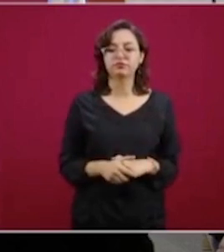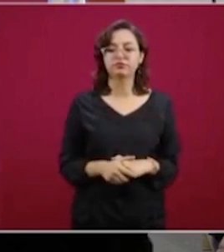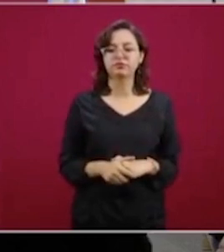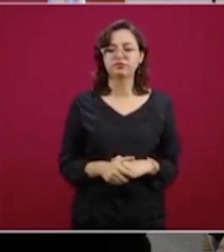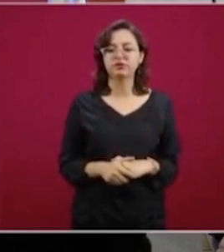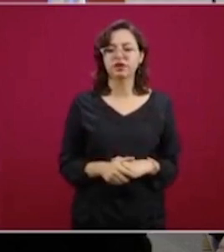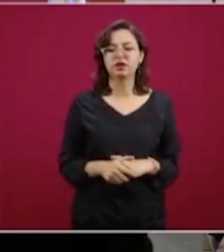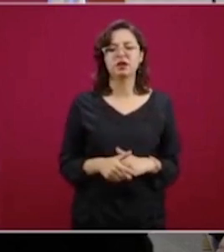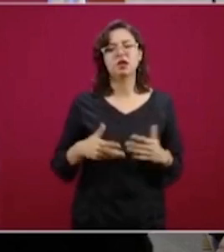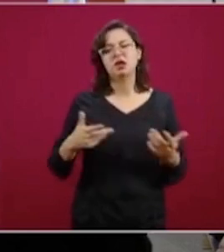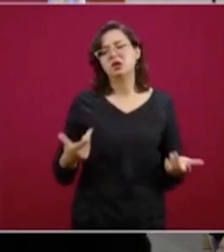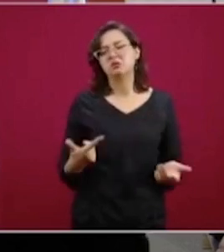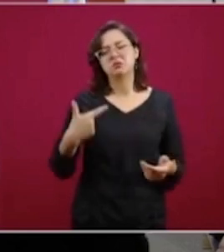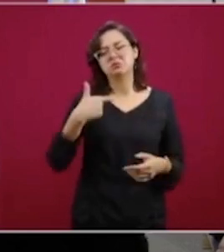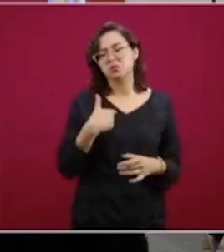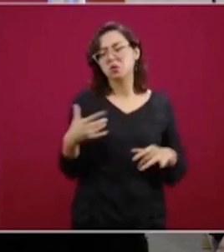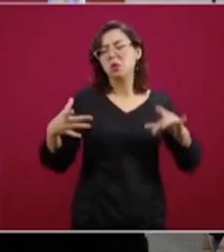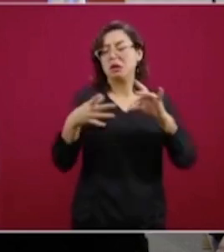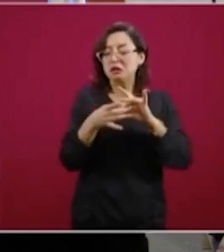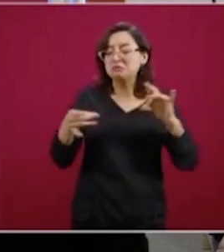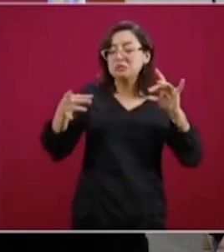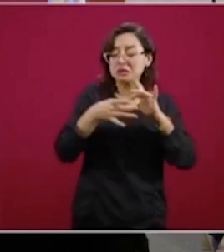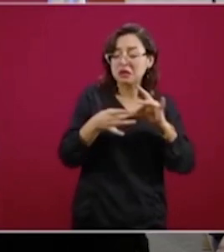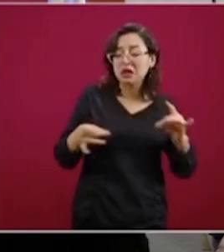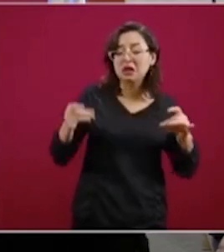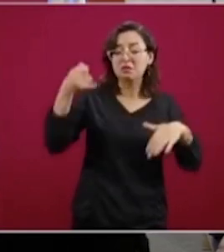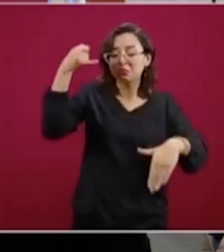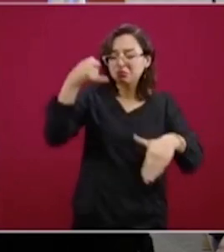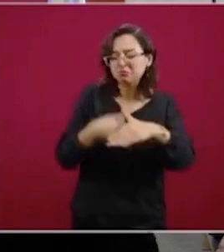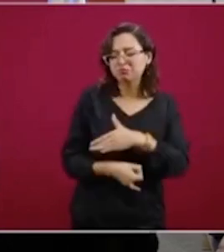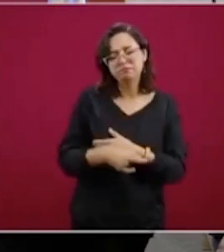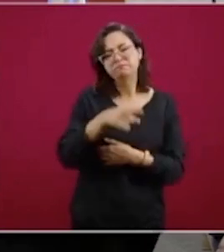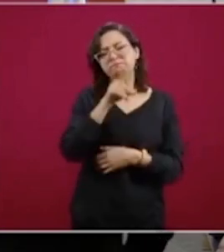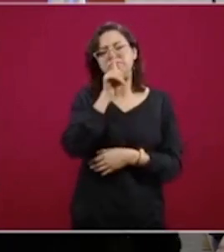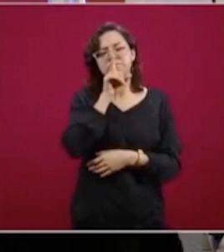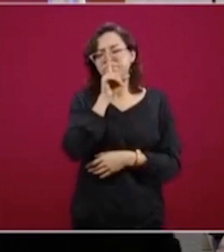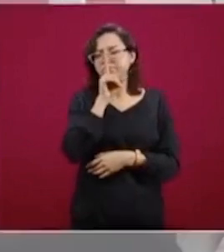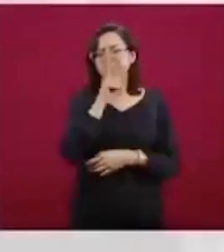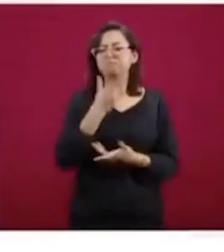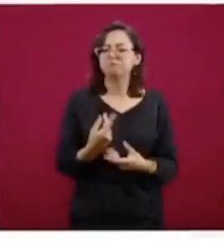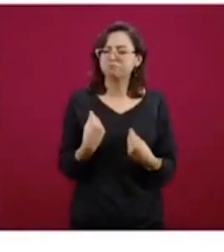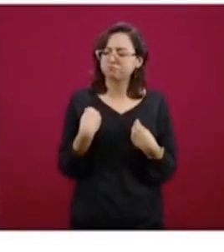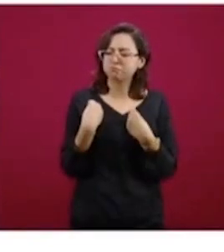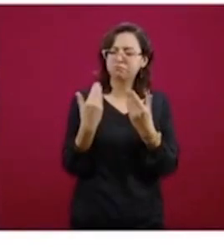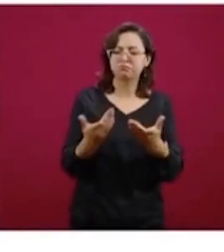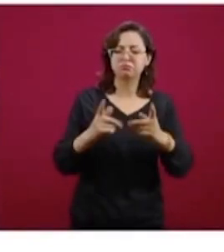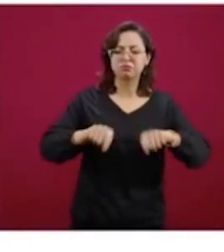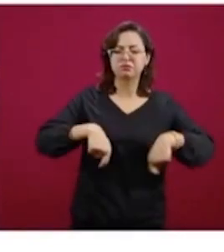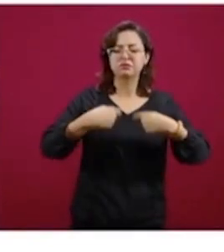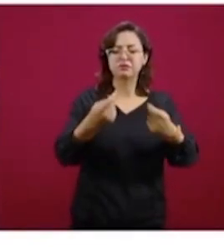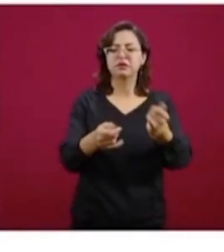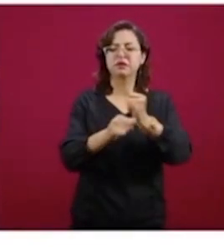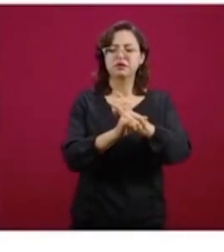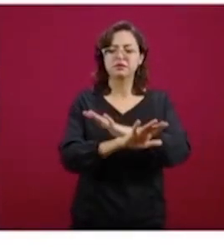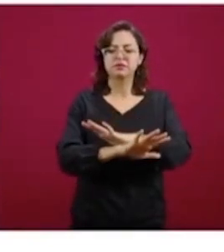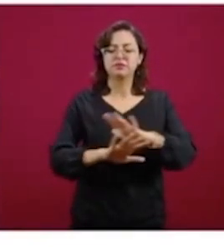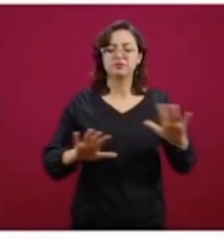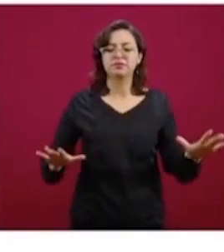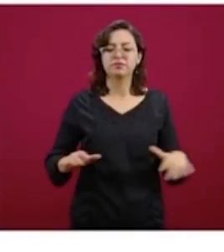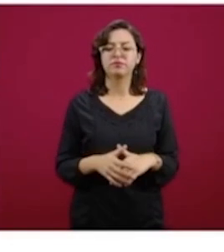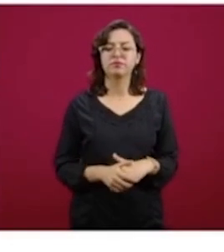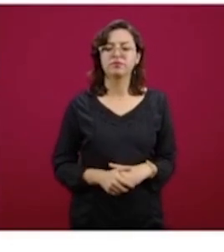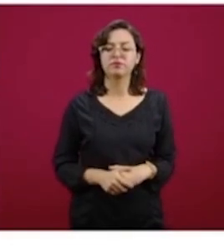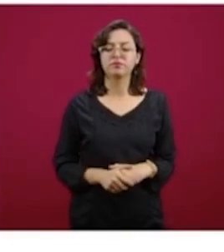en algunos casos, pondremos a su disposición la información. Aquí tenemos el homicidio doloso